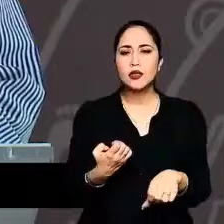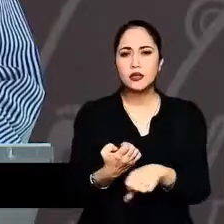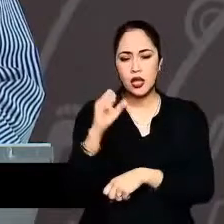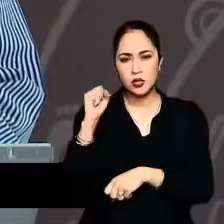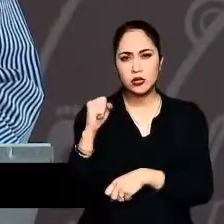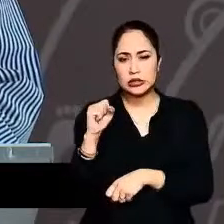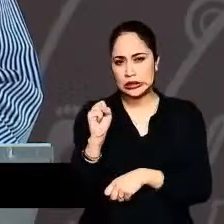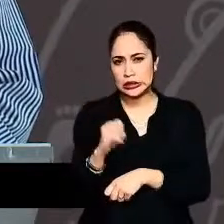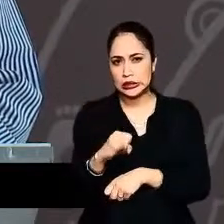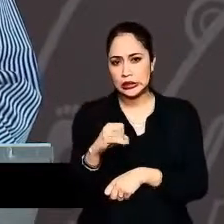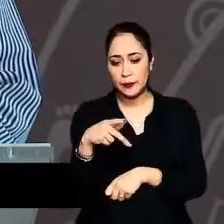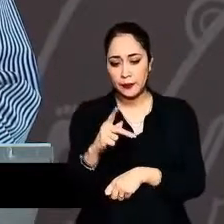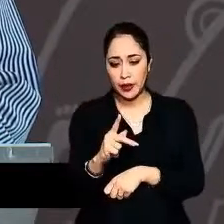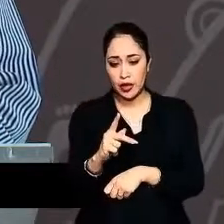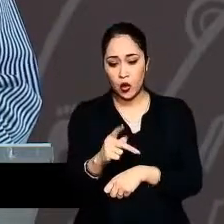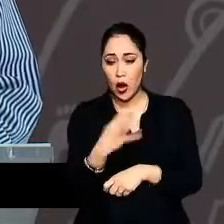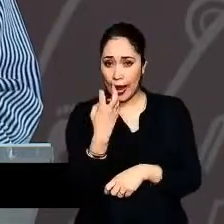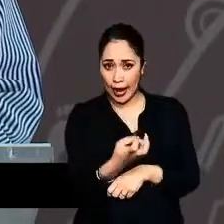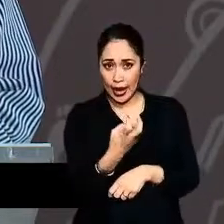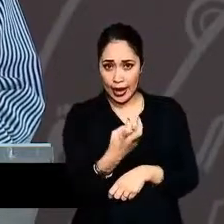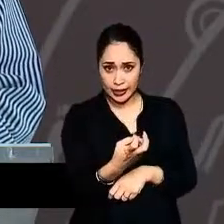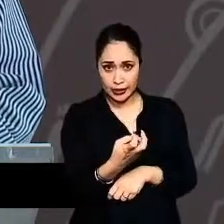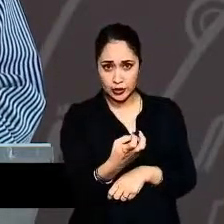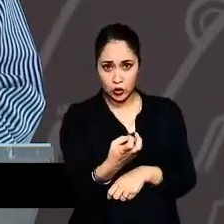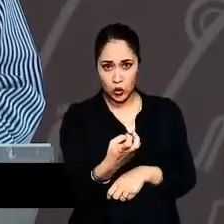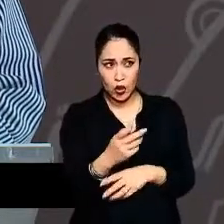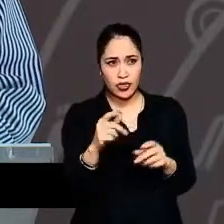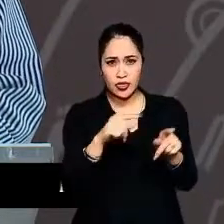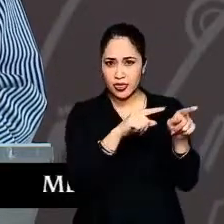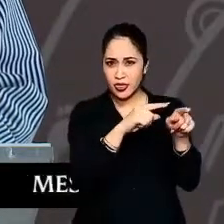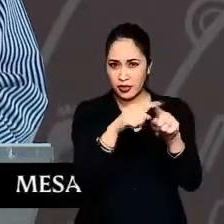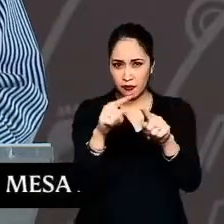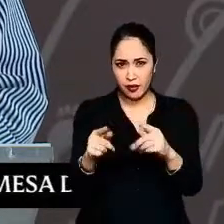presidente, particularmente el tema de los programas sociales